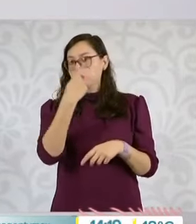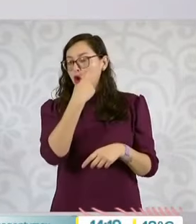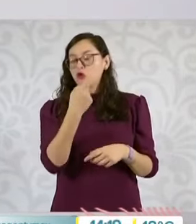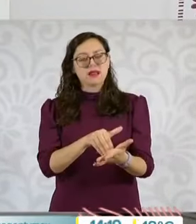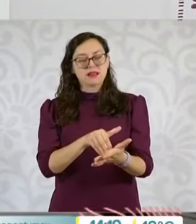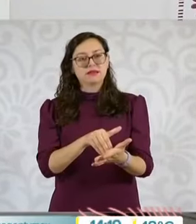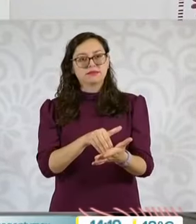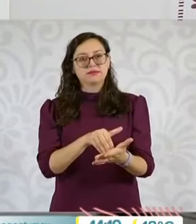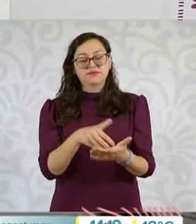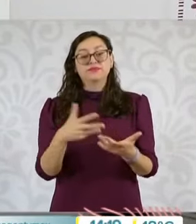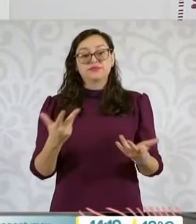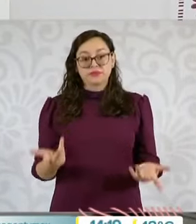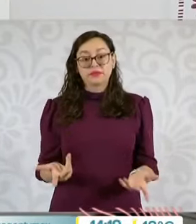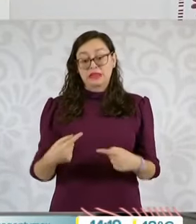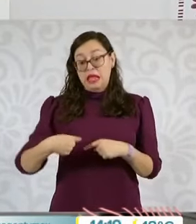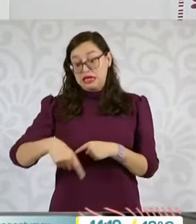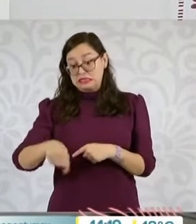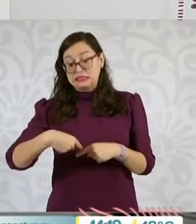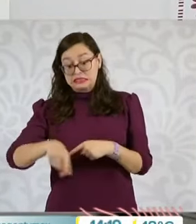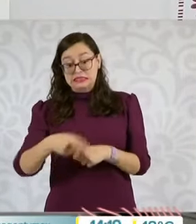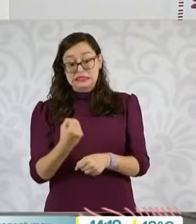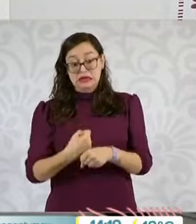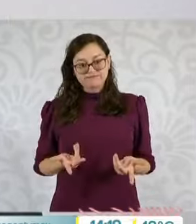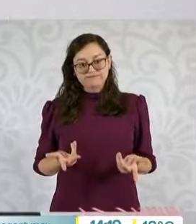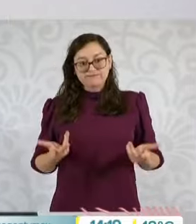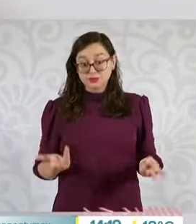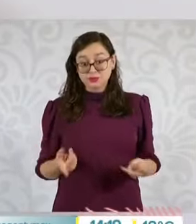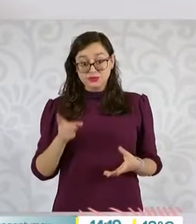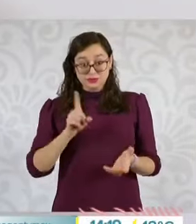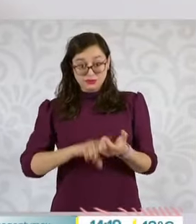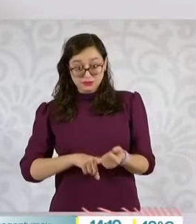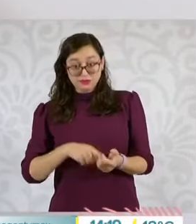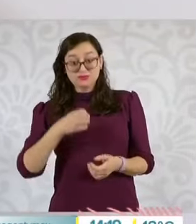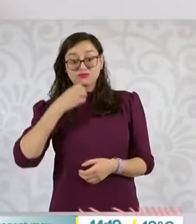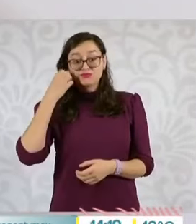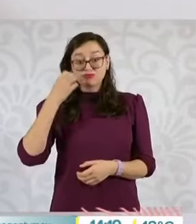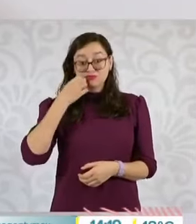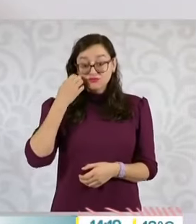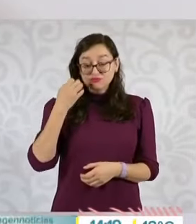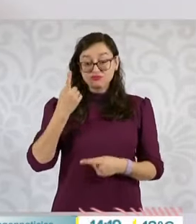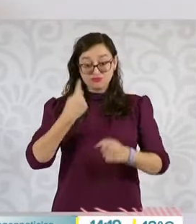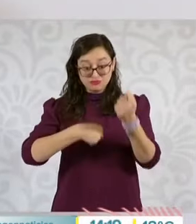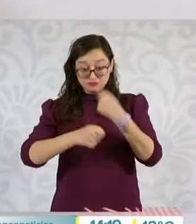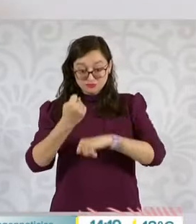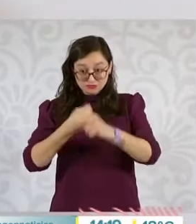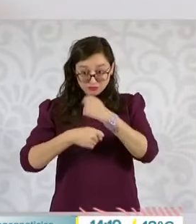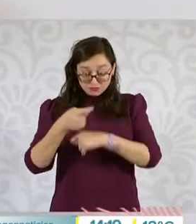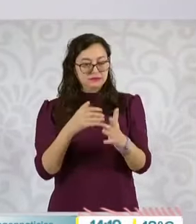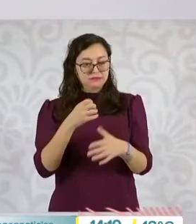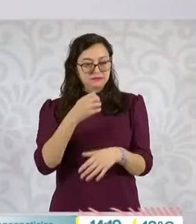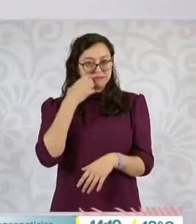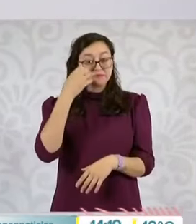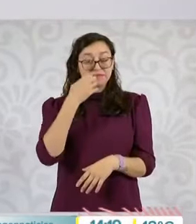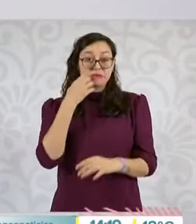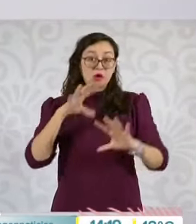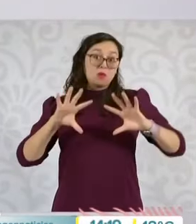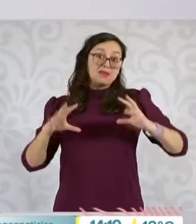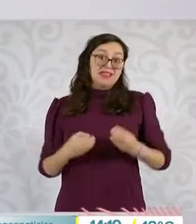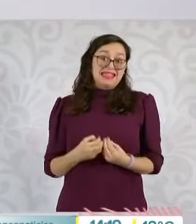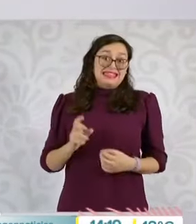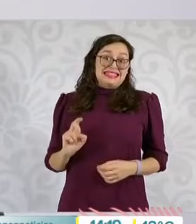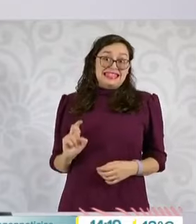realidad y bueno esta entrará en vigor el 29 de marzo de 2025 y será obligatorio para el sistema educativo